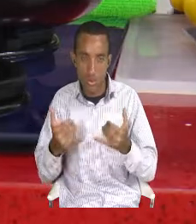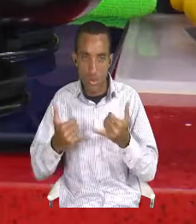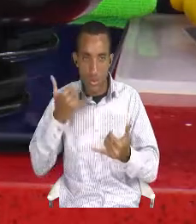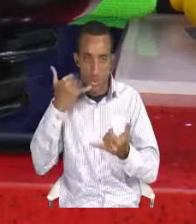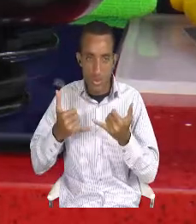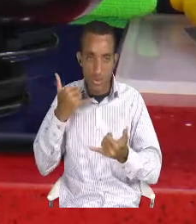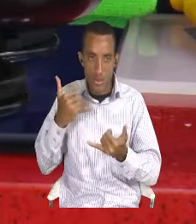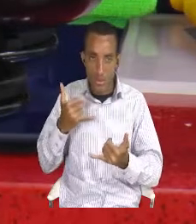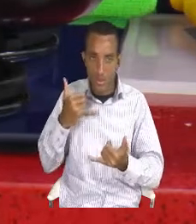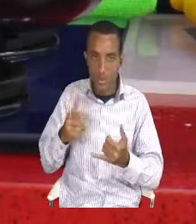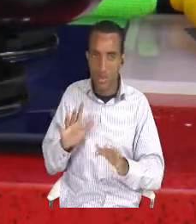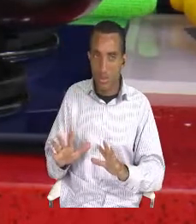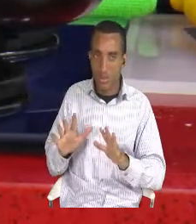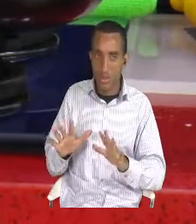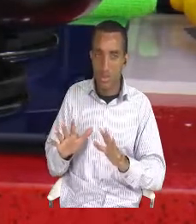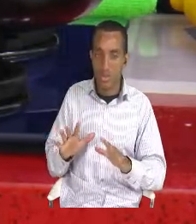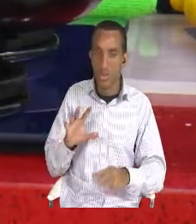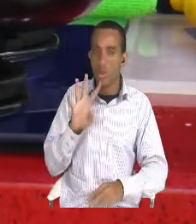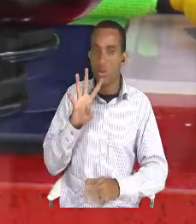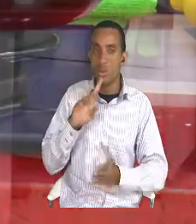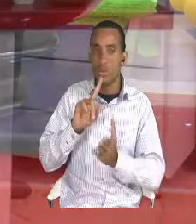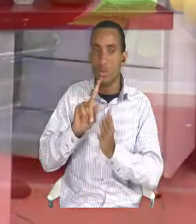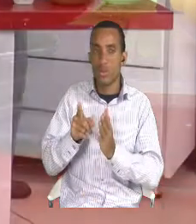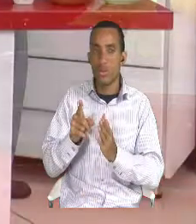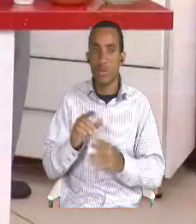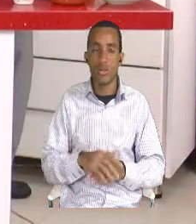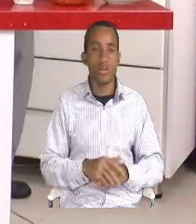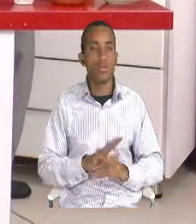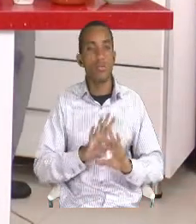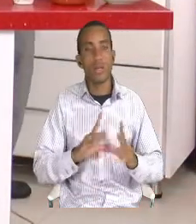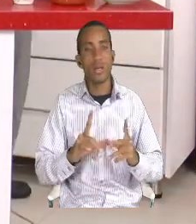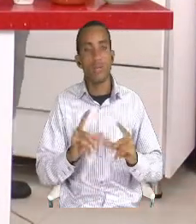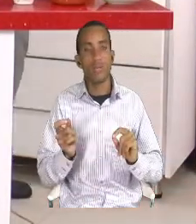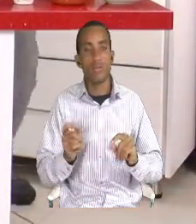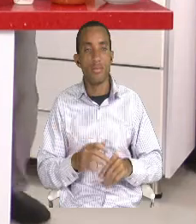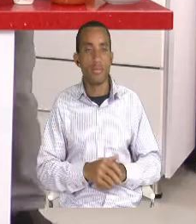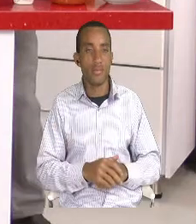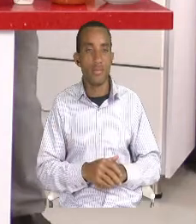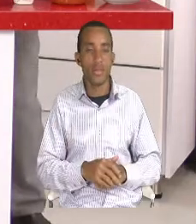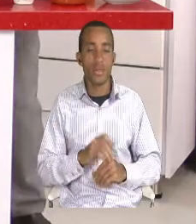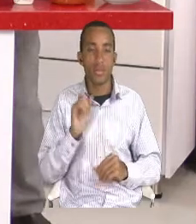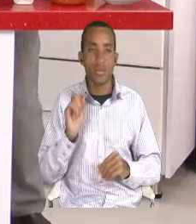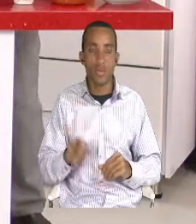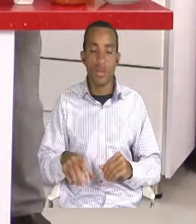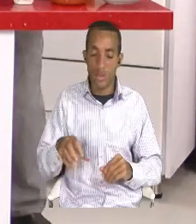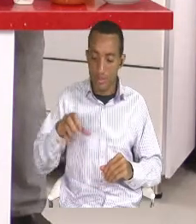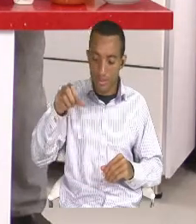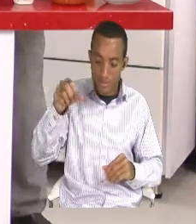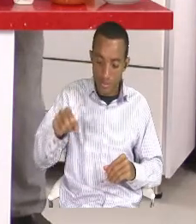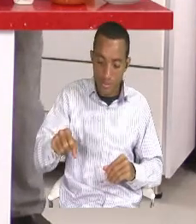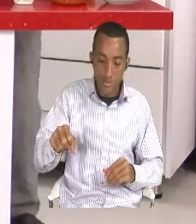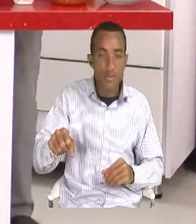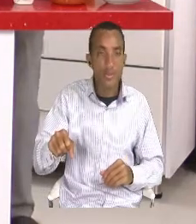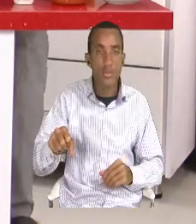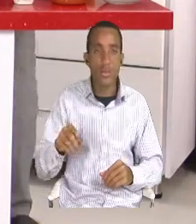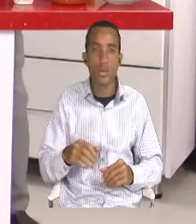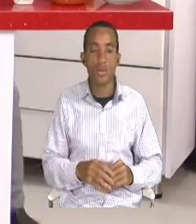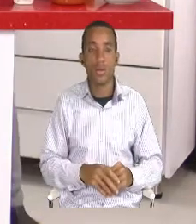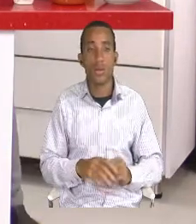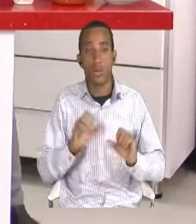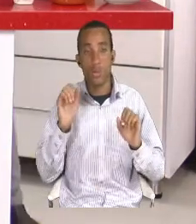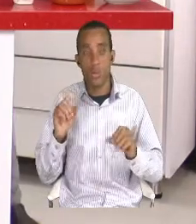no es que sea tanto, con 4 minuticos ahí ya está. La idea es que nos quede una pasta al dente. Y acá vamos a prenderle a este sartén